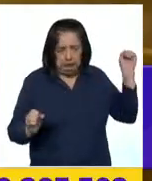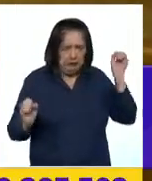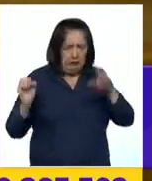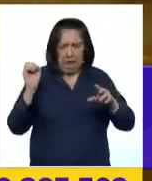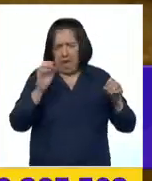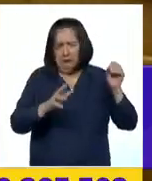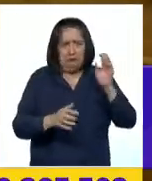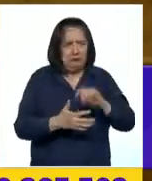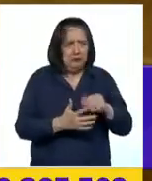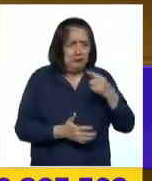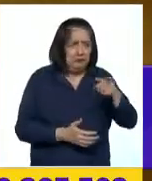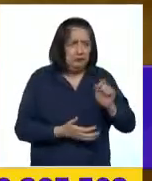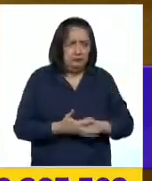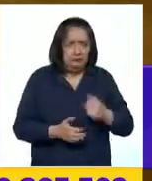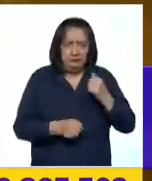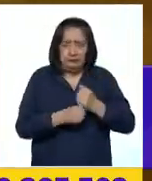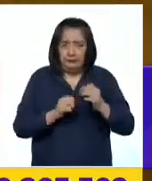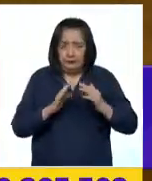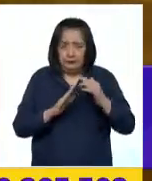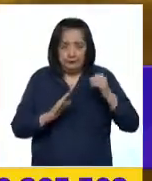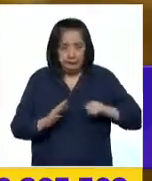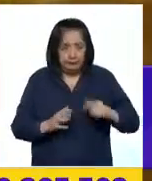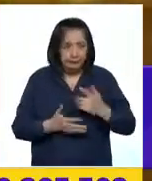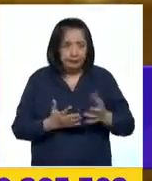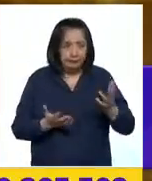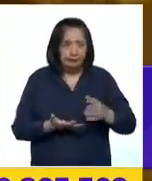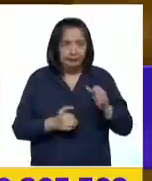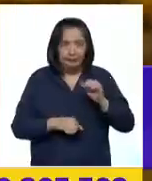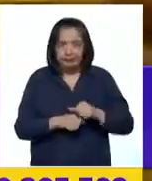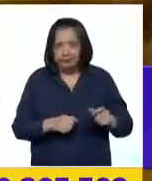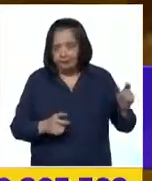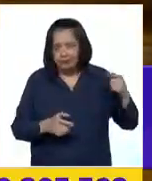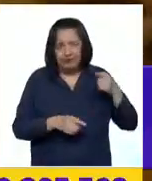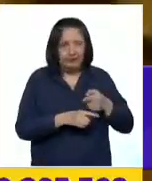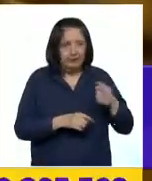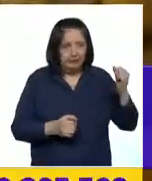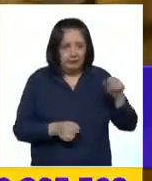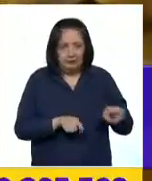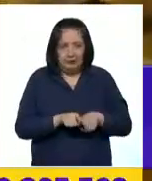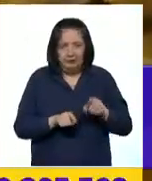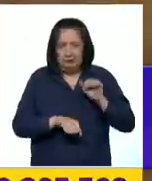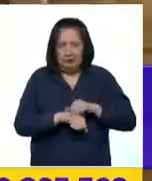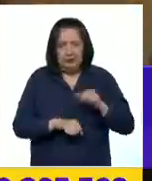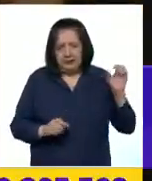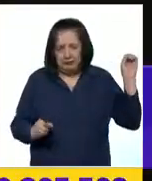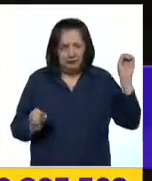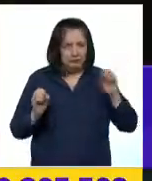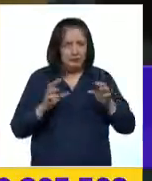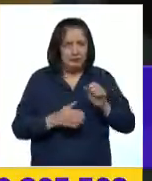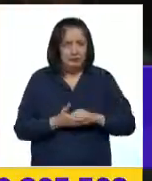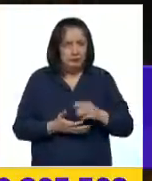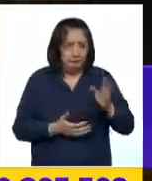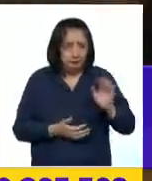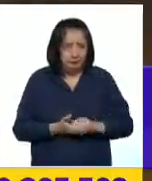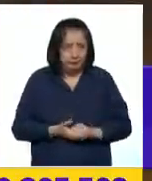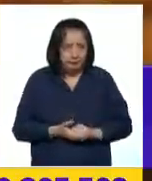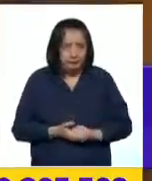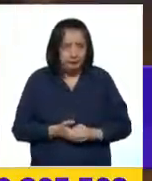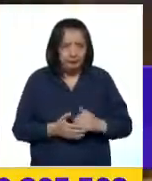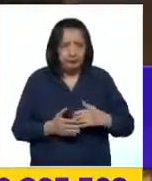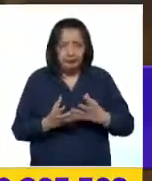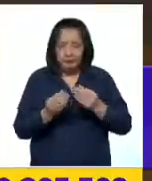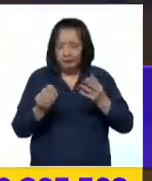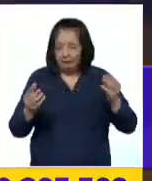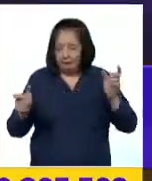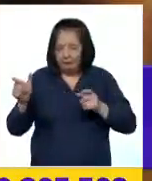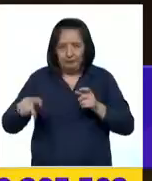turba atacó a los trabajadores municipales con armas blancas y hasta con piedras. Y aprovechando que lo superaban en